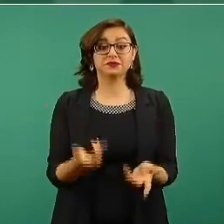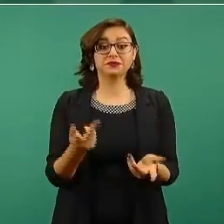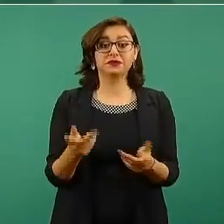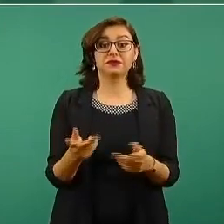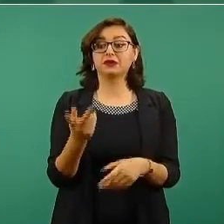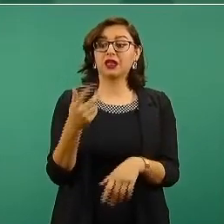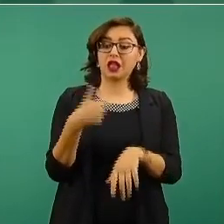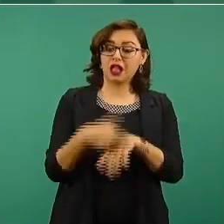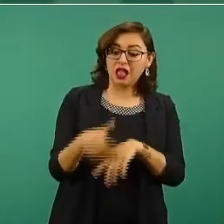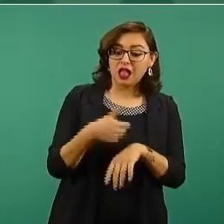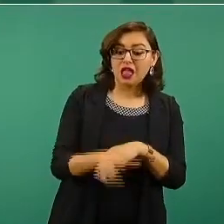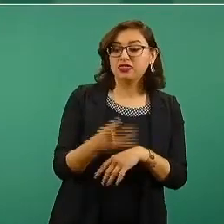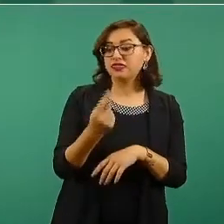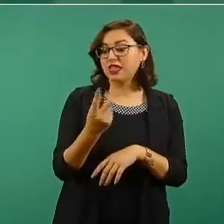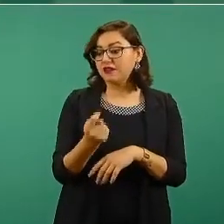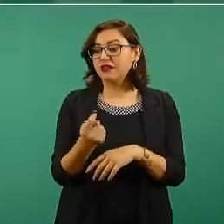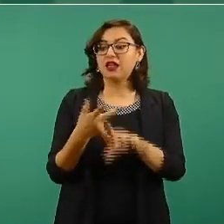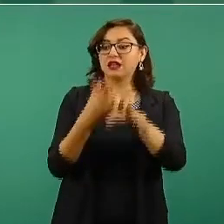Televisa,